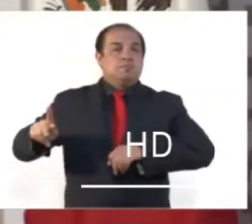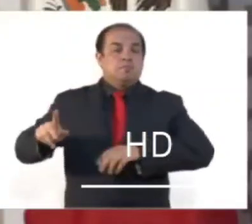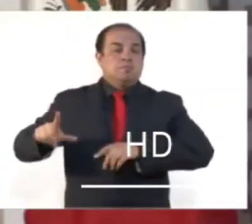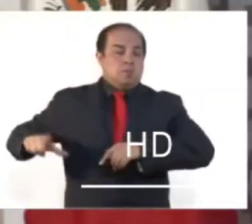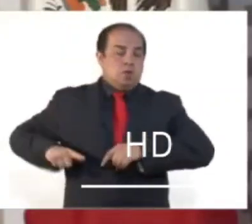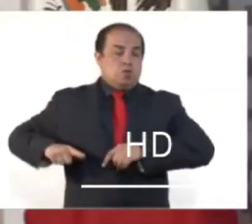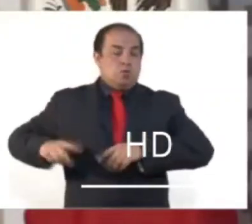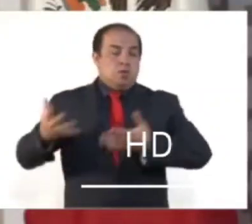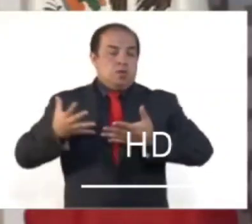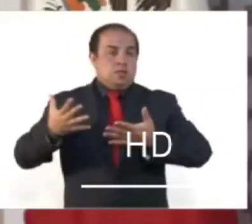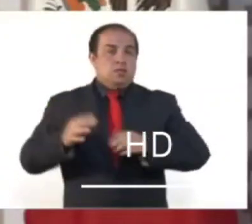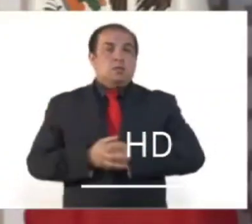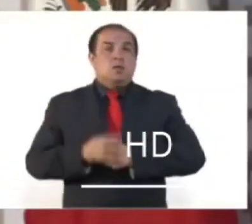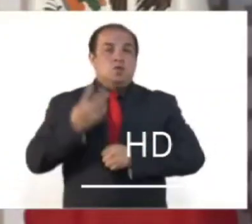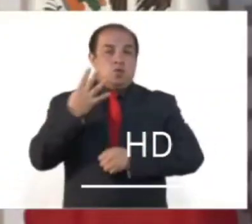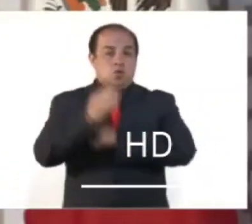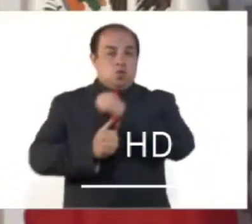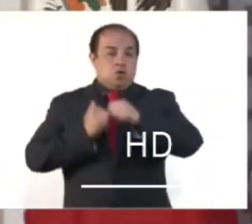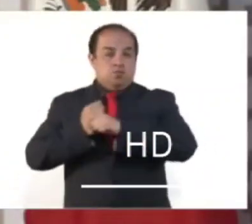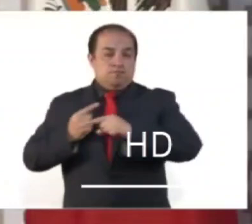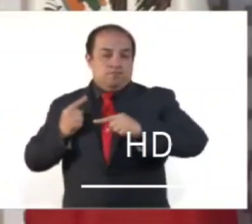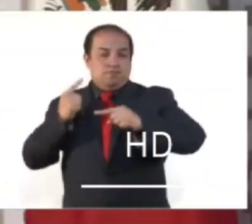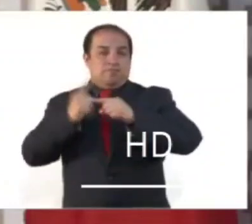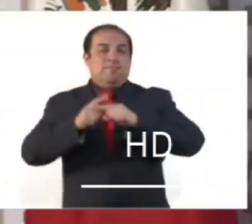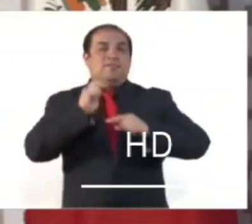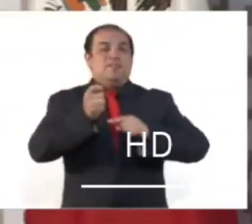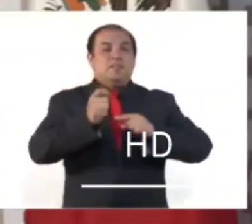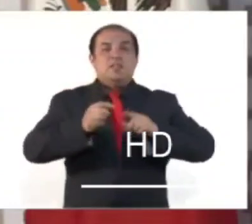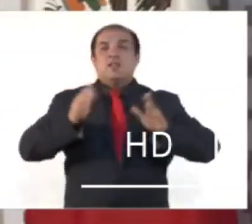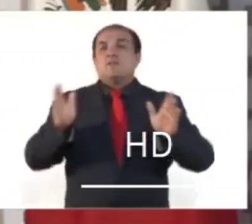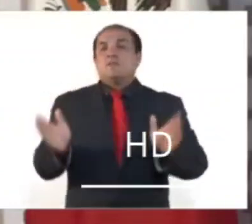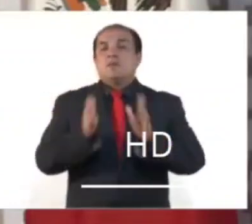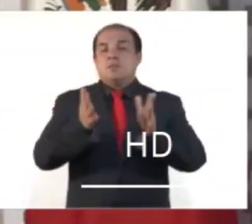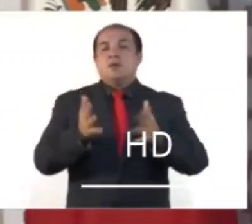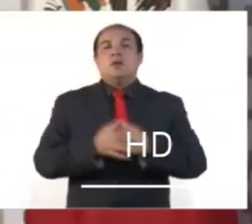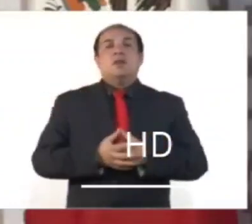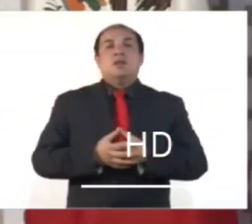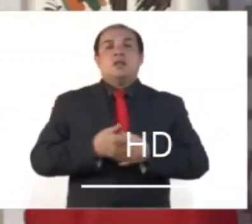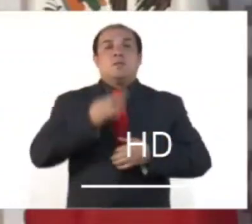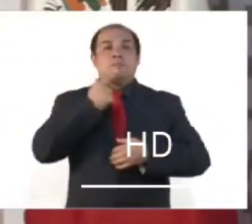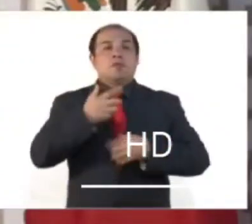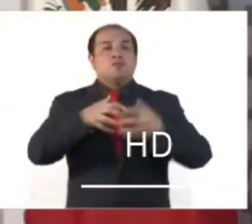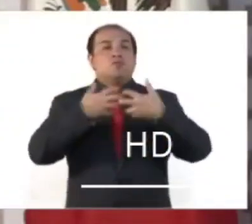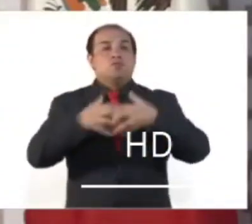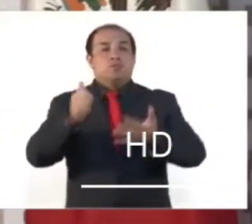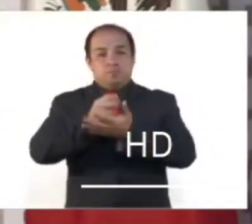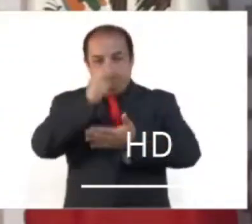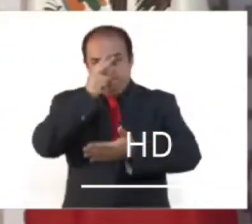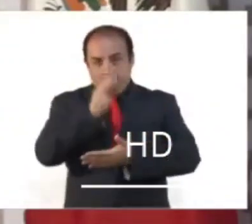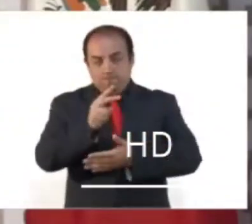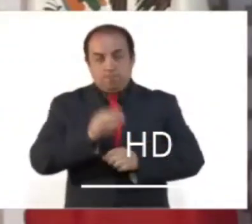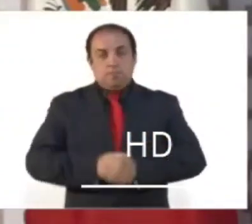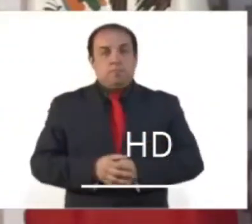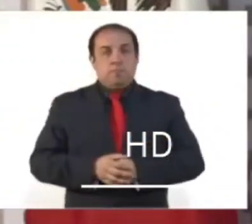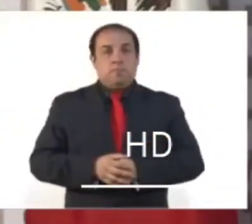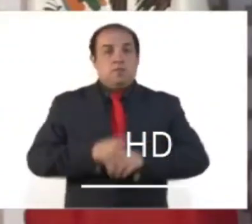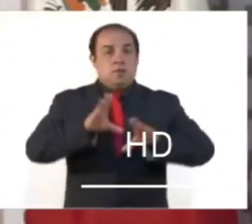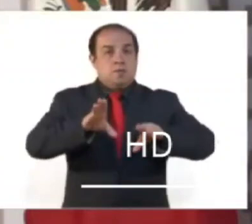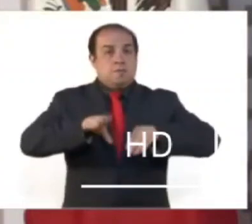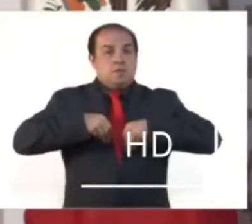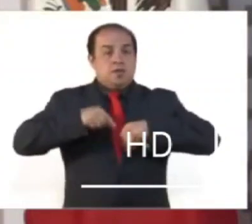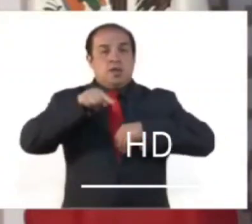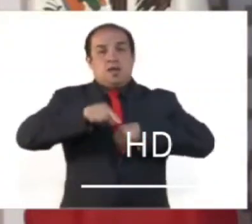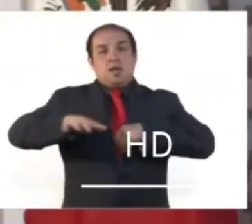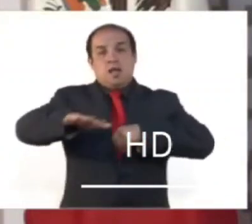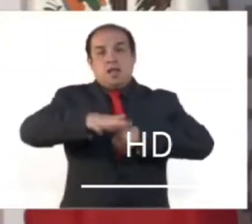de estos 4 años es el impulso y la recuperación de la vocación industrial de la Ciudad de México, recuperando precisamente la zona